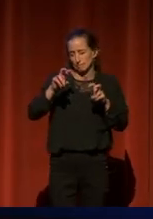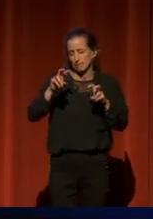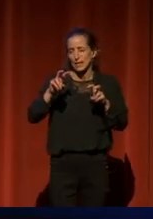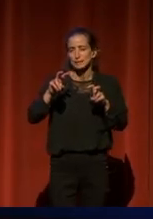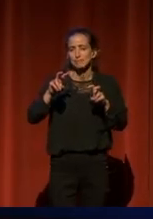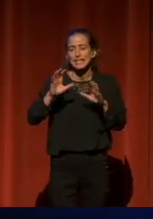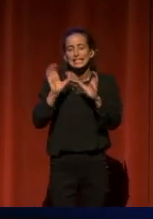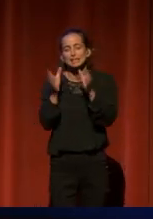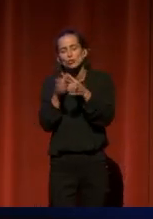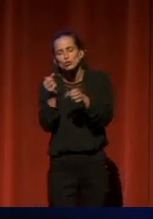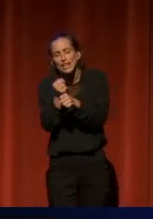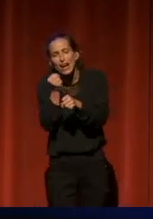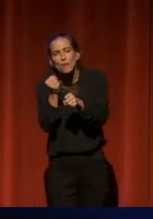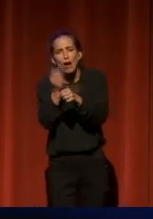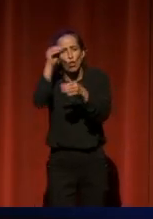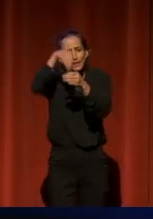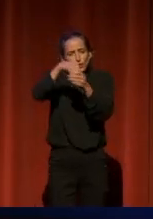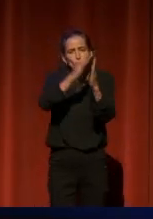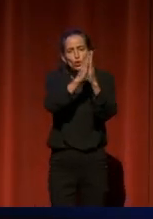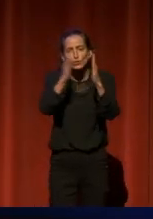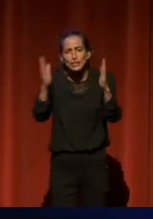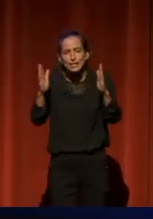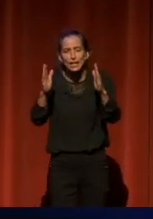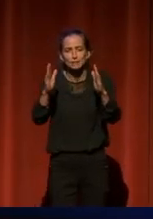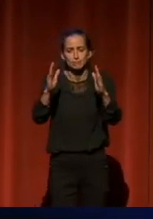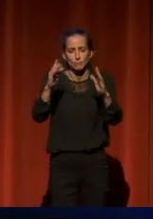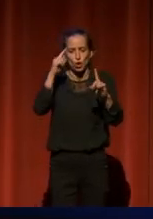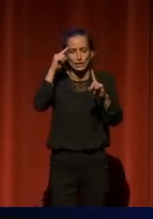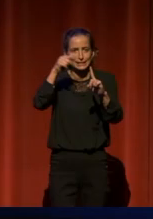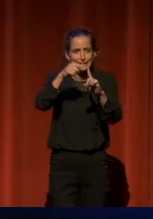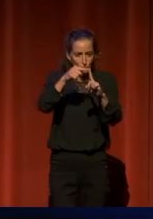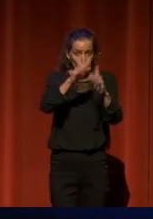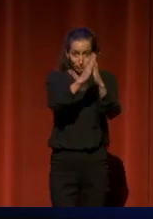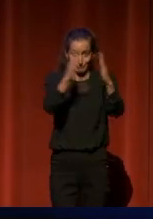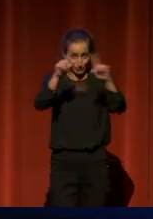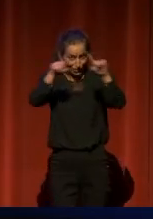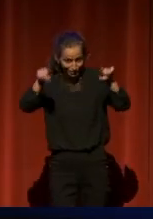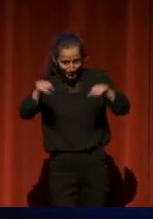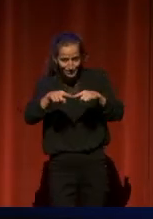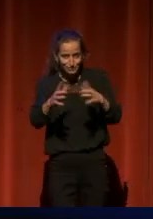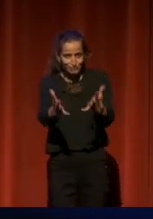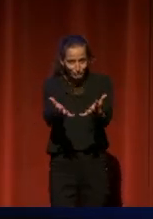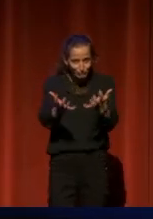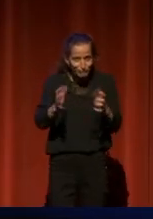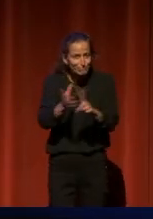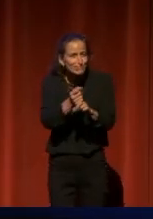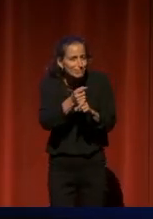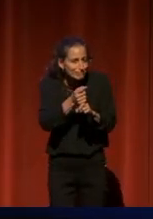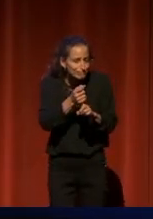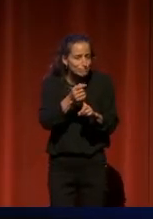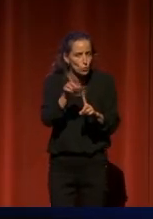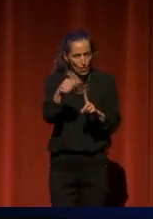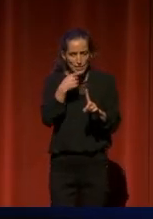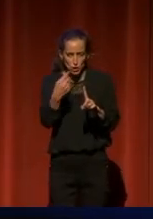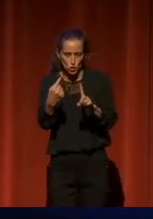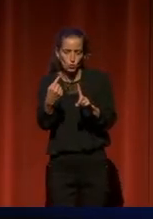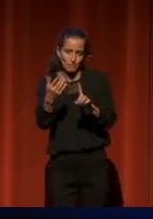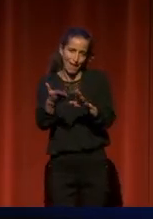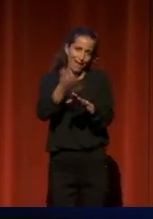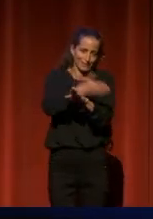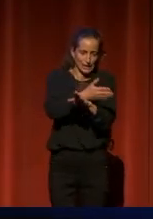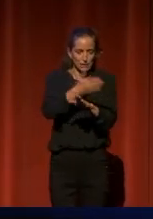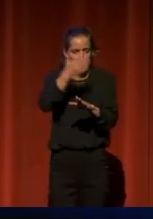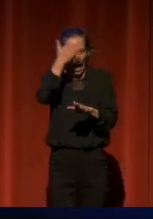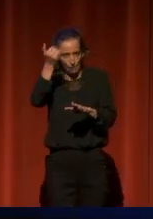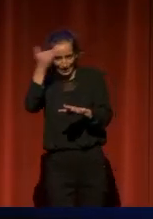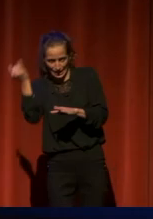de trabajo dentro de la biblioteca para conseguir esta biblioteca hexagonal no has mencionado pues una serie de habilidades que deben